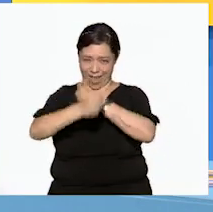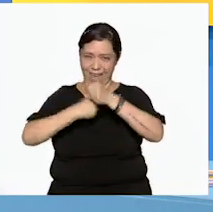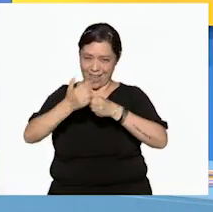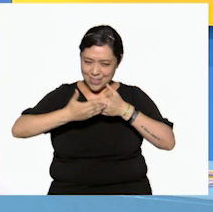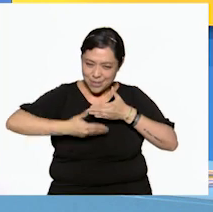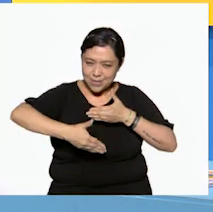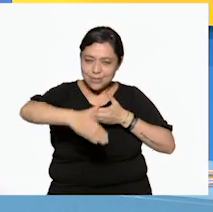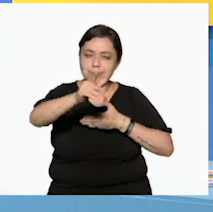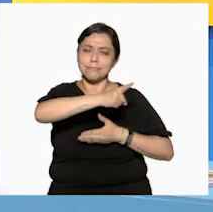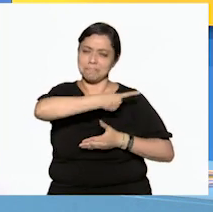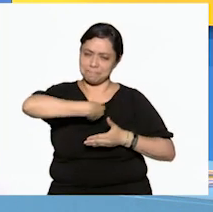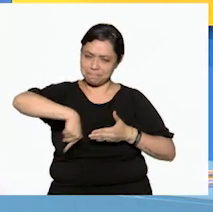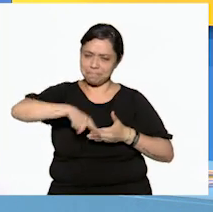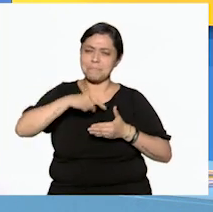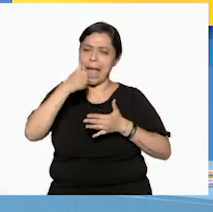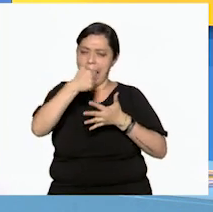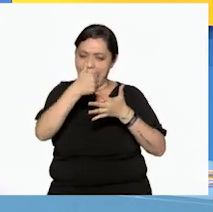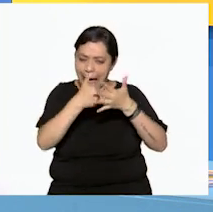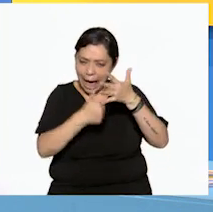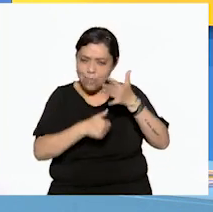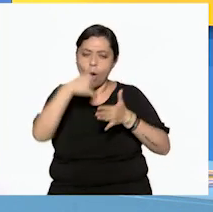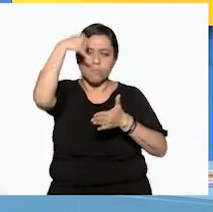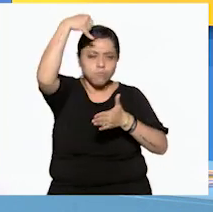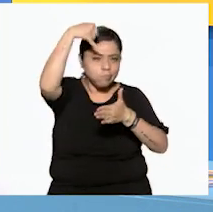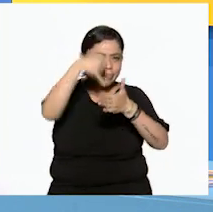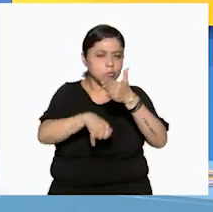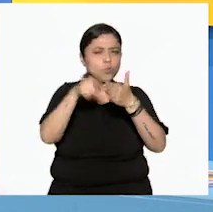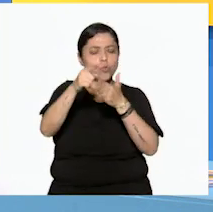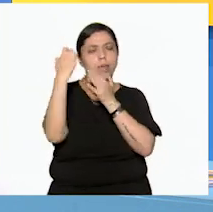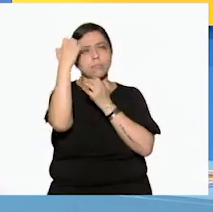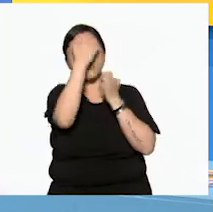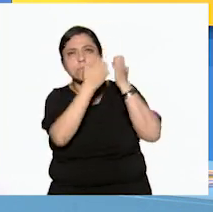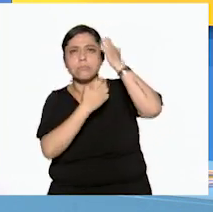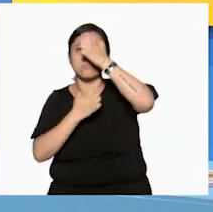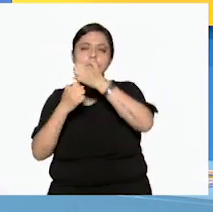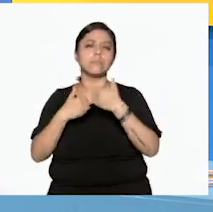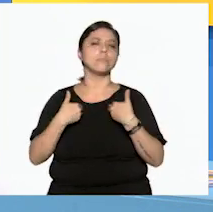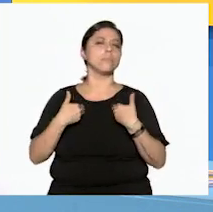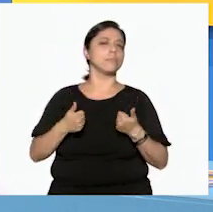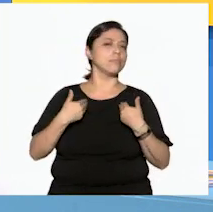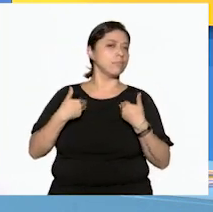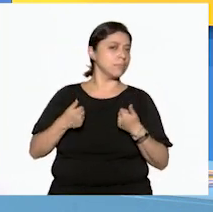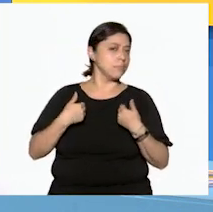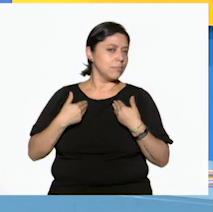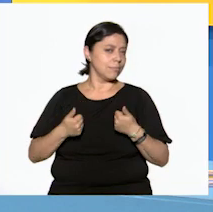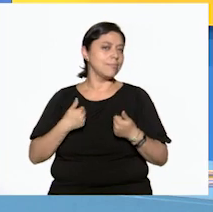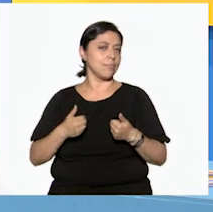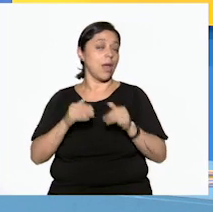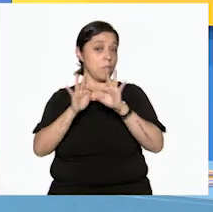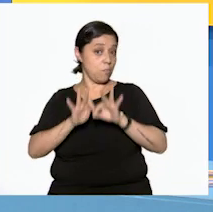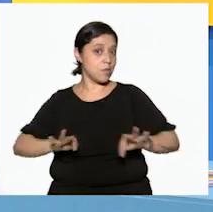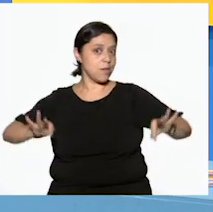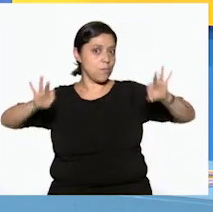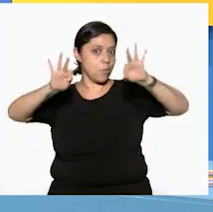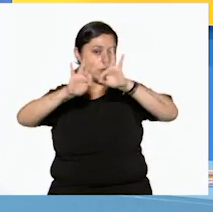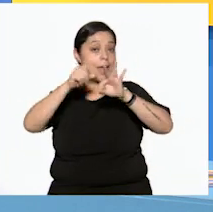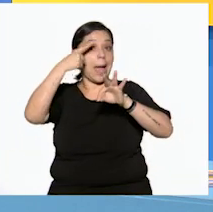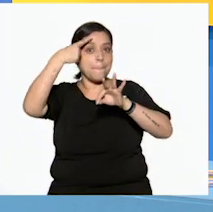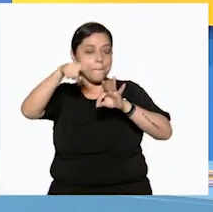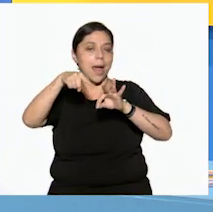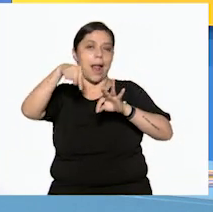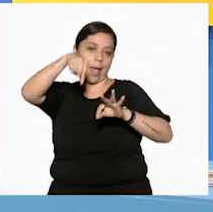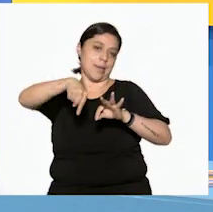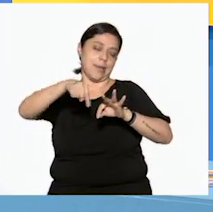estaremos profundizando en cada uno de ellos para que los analicen y los comprendan su importancia para consolidar